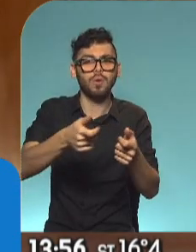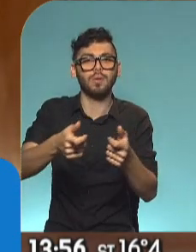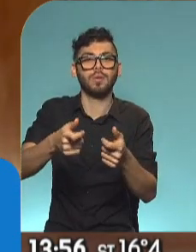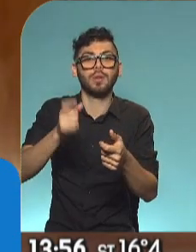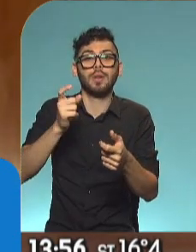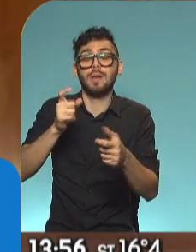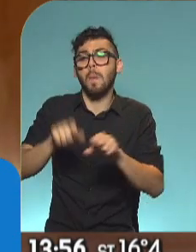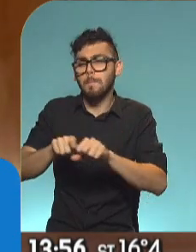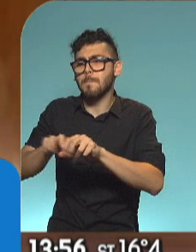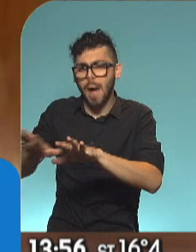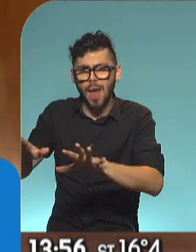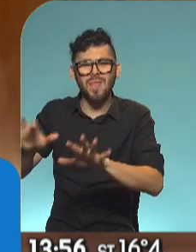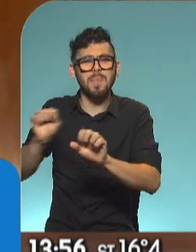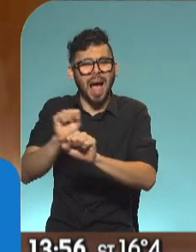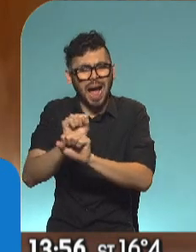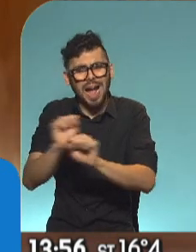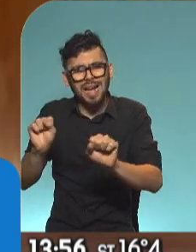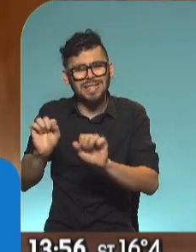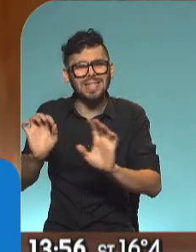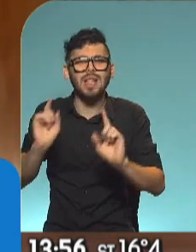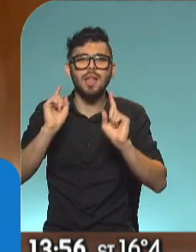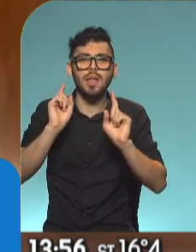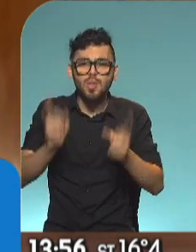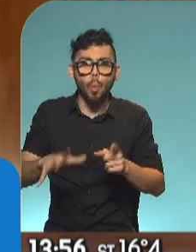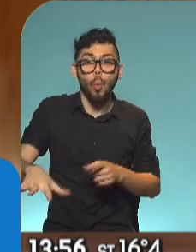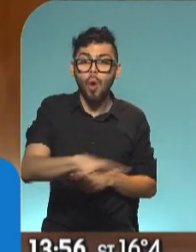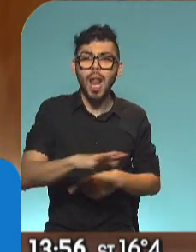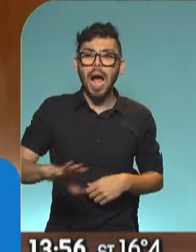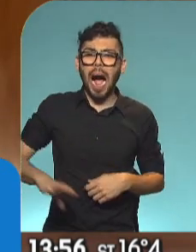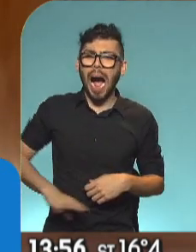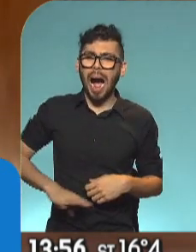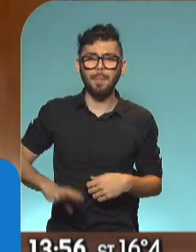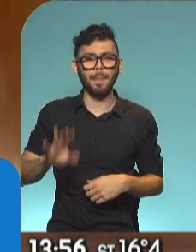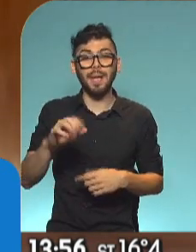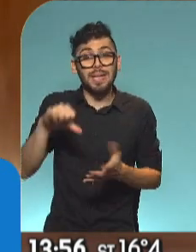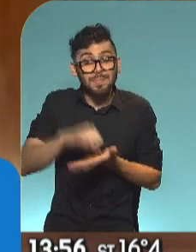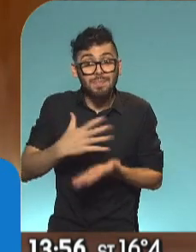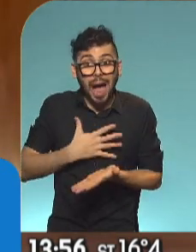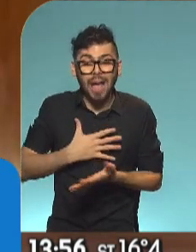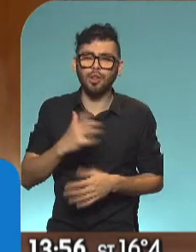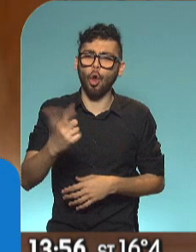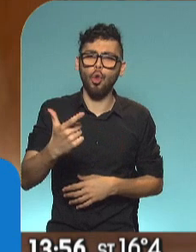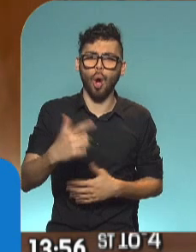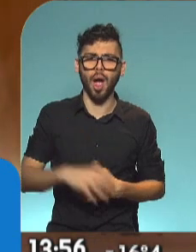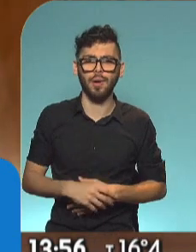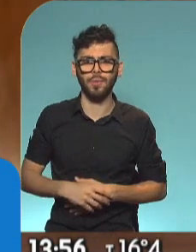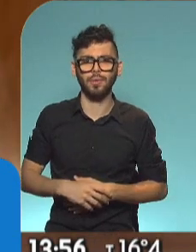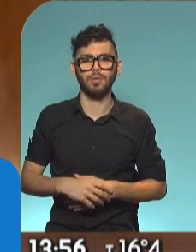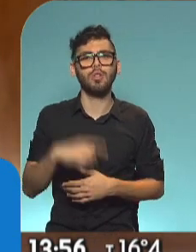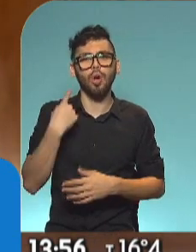de la pandemia y de la crisis, no hay hambre en nuestro país. Se está